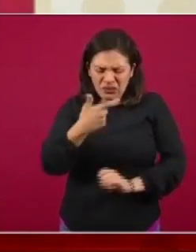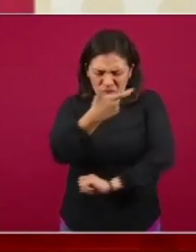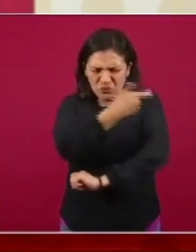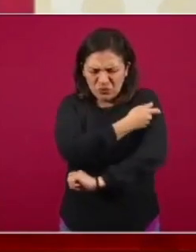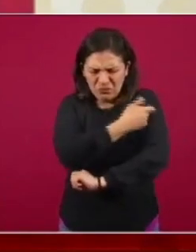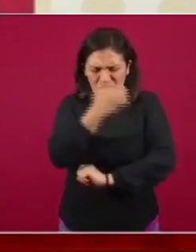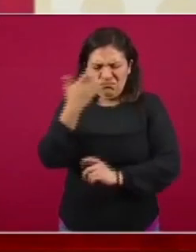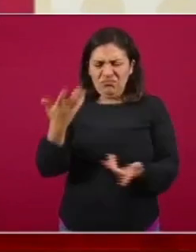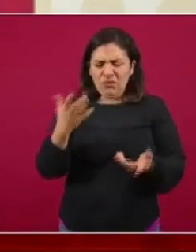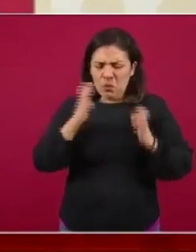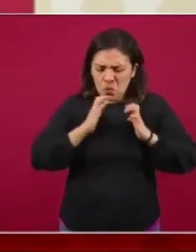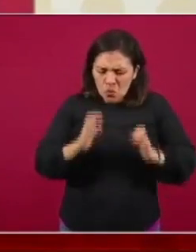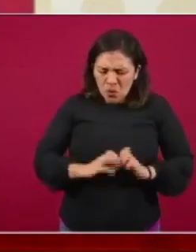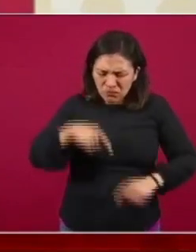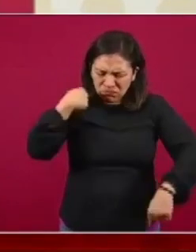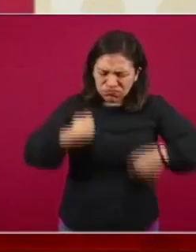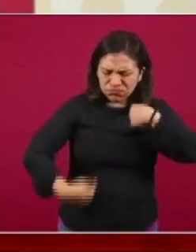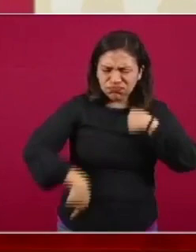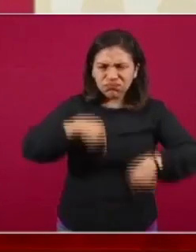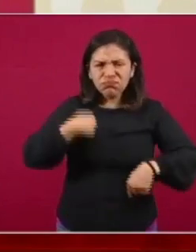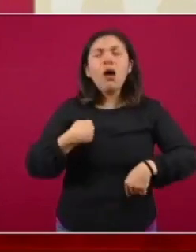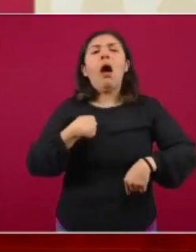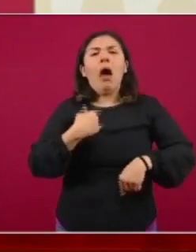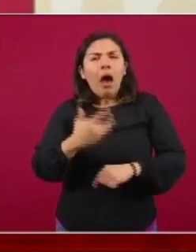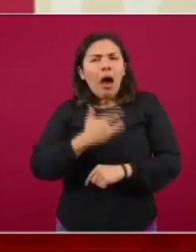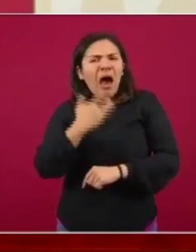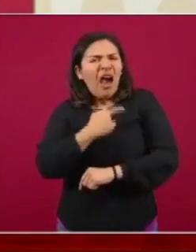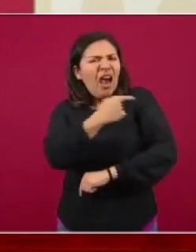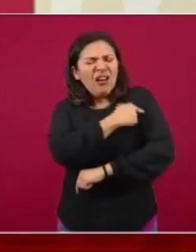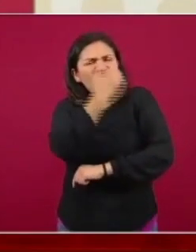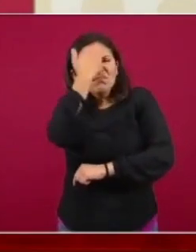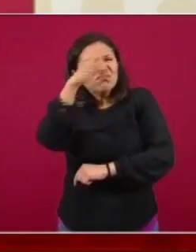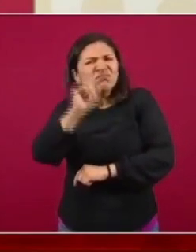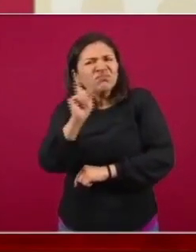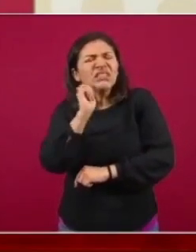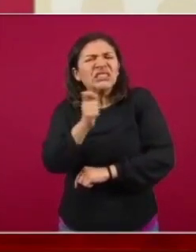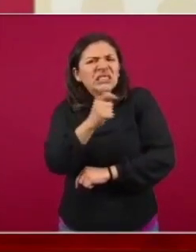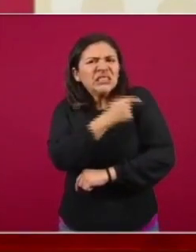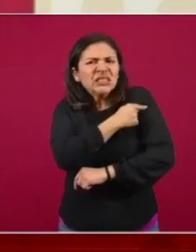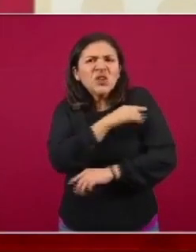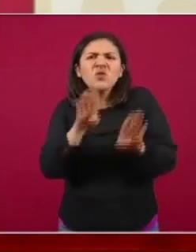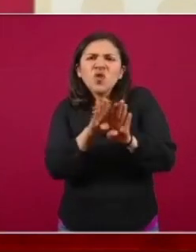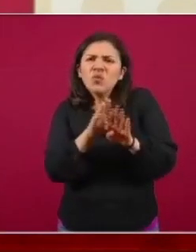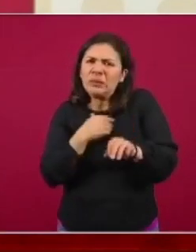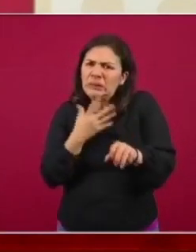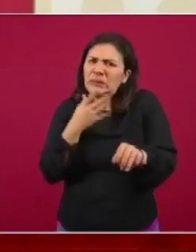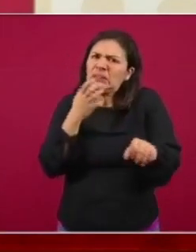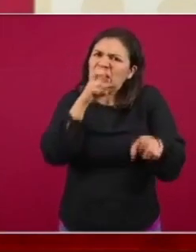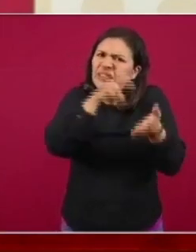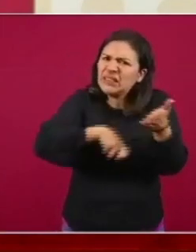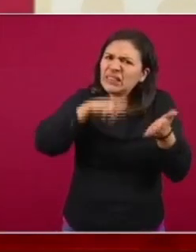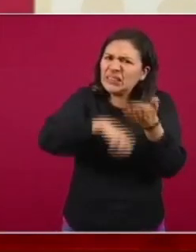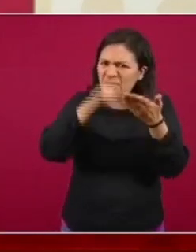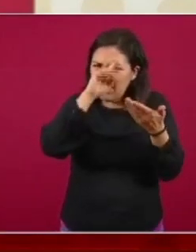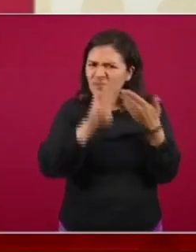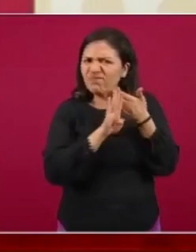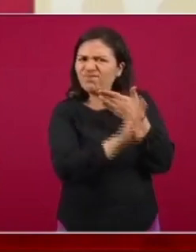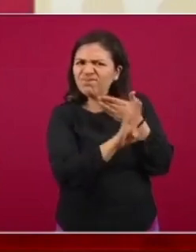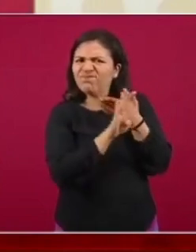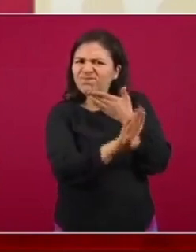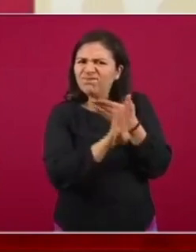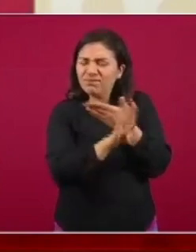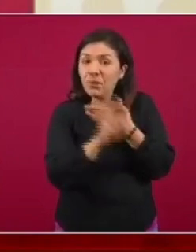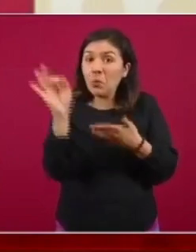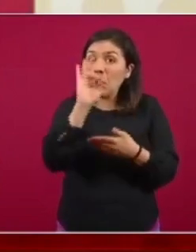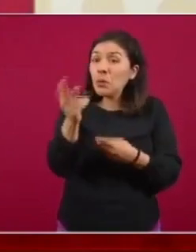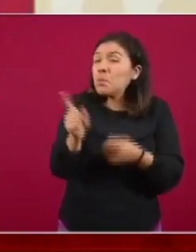lo que hace es que el aparato inmune crea anticuerpos, crea respuesta celular, y está preparado para cuando